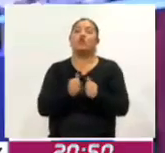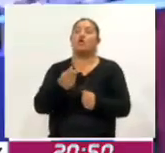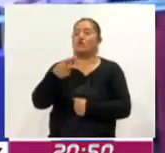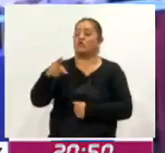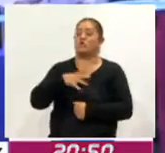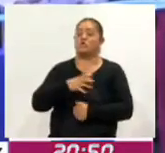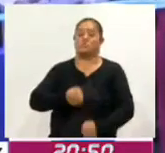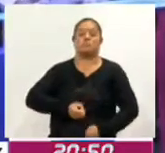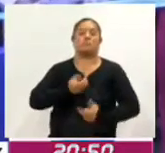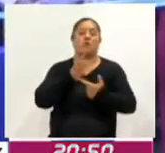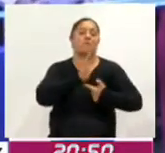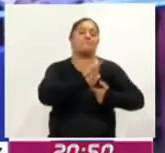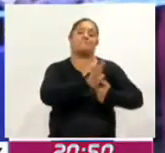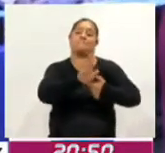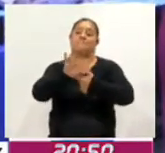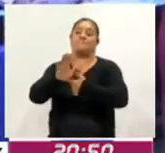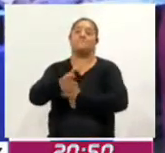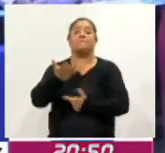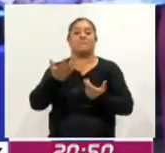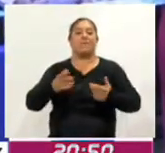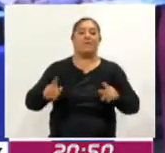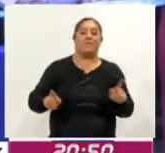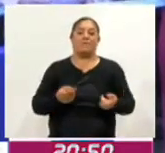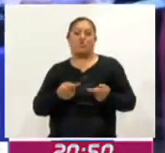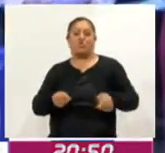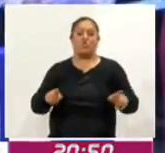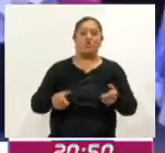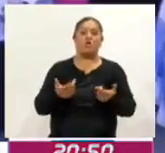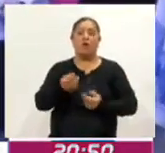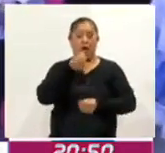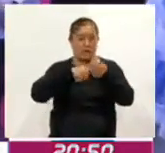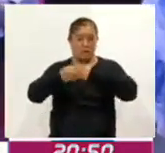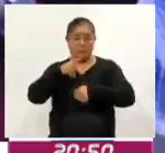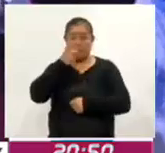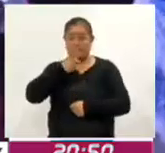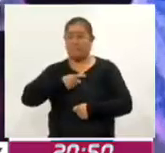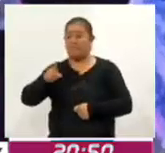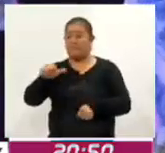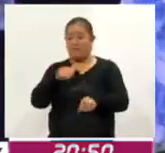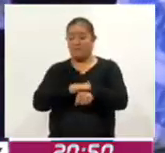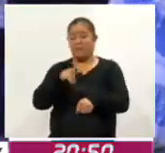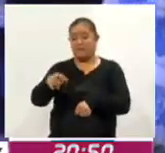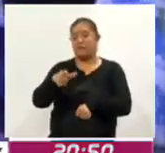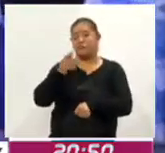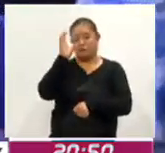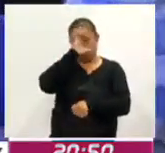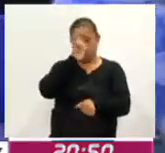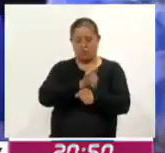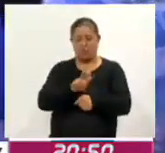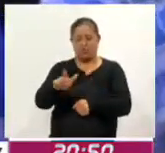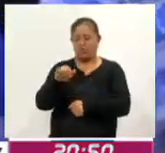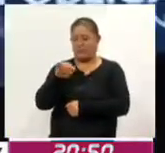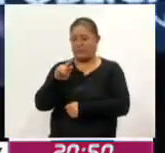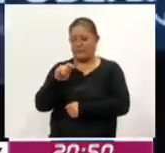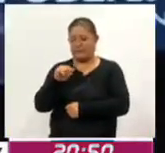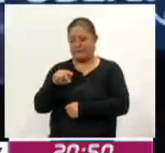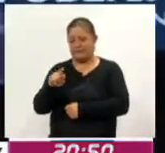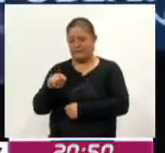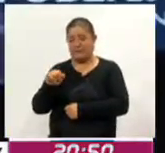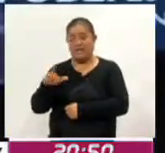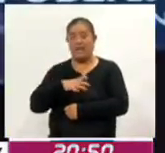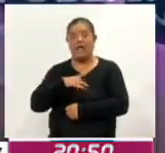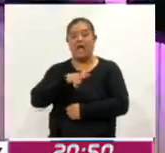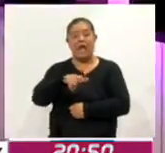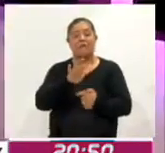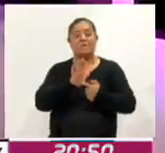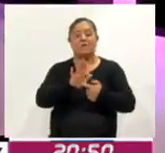expresiones folclóricas y gastronómicas. Así lo mencionó la ministra de Cultura, Giselle González, en la inauguración de la edición 44.